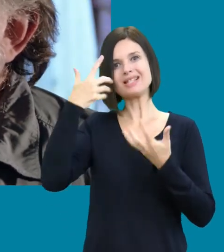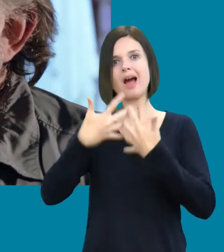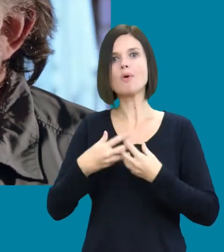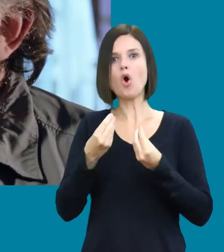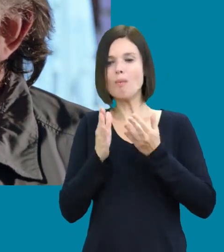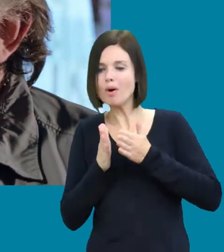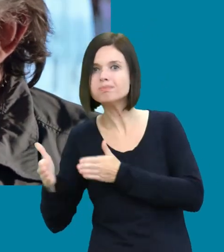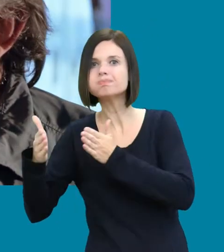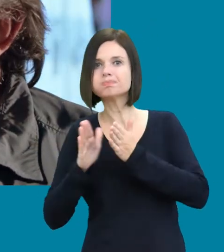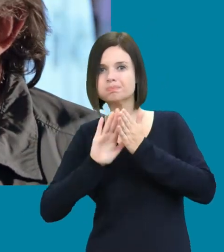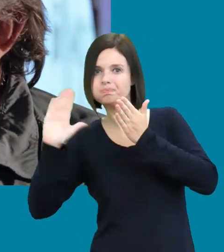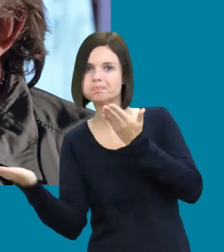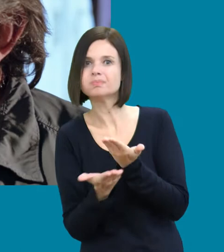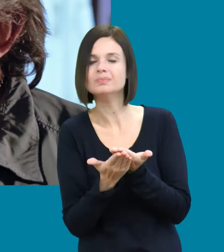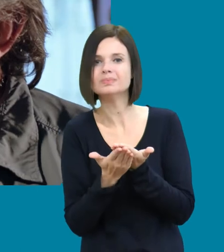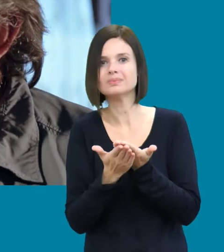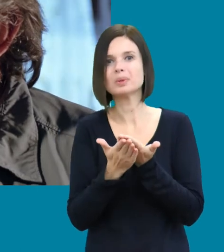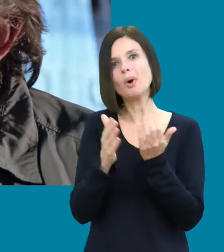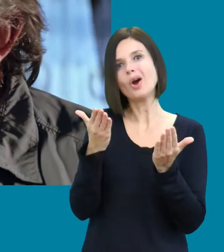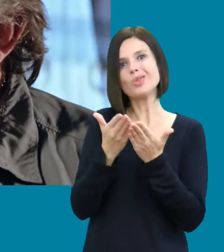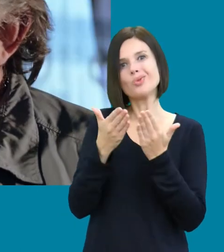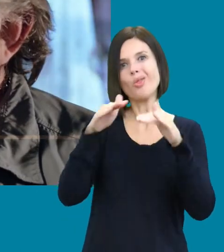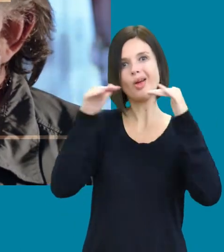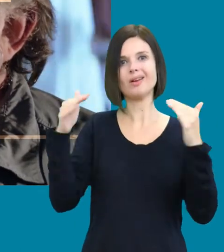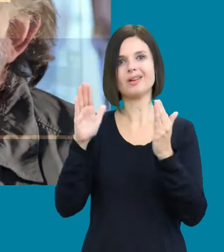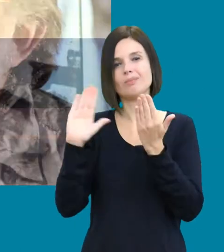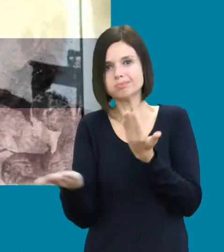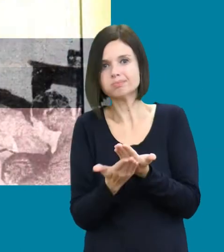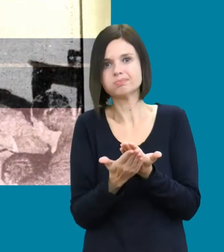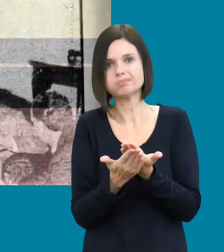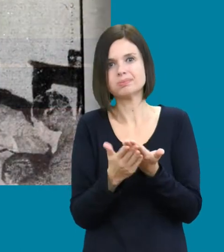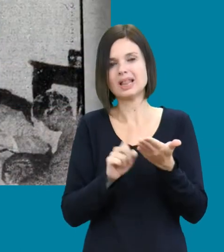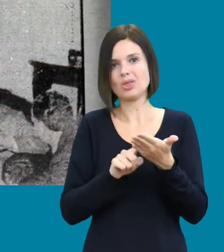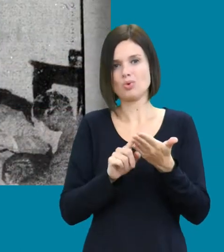la gratuidad del estudio de grado fue escribir un preámbulo a nuestro Estatuto.